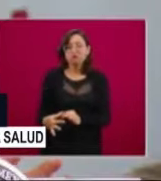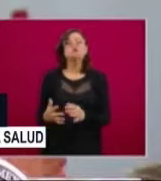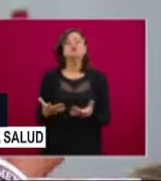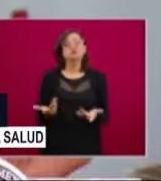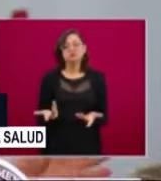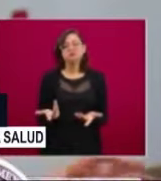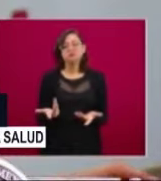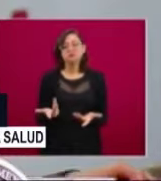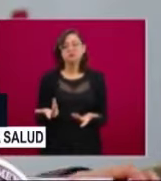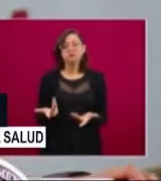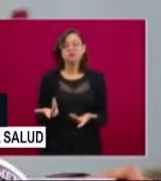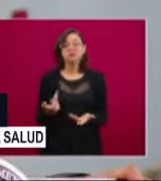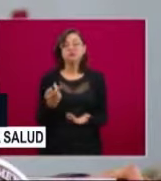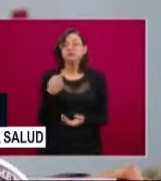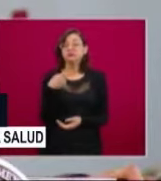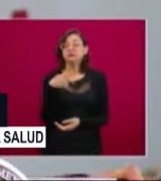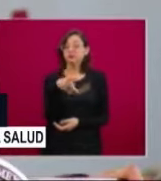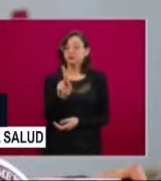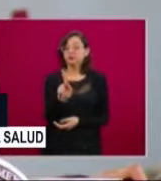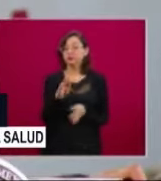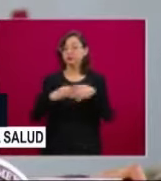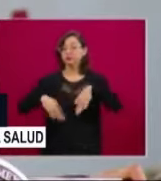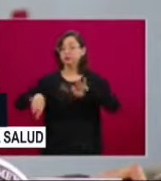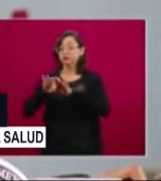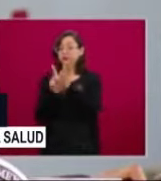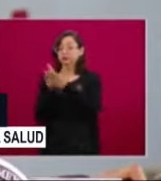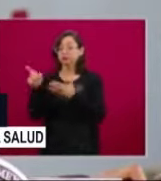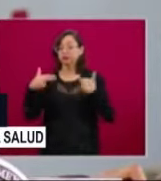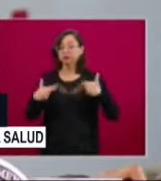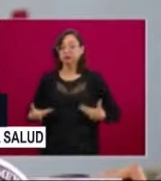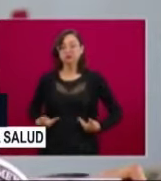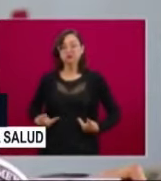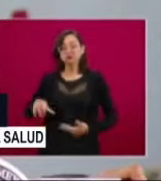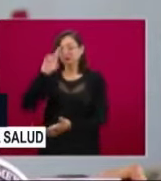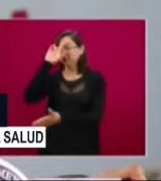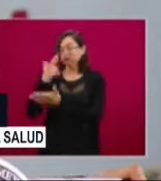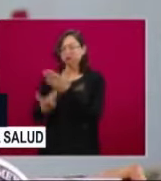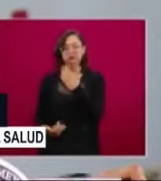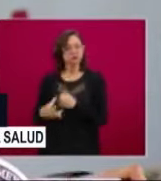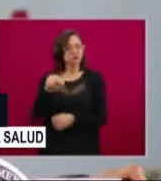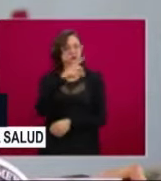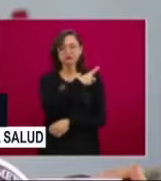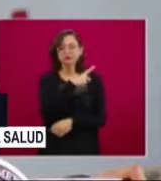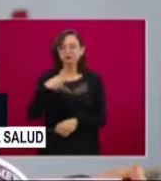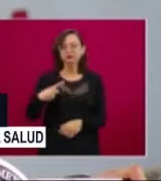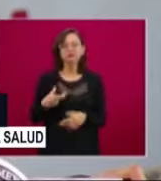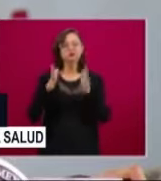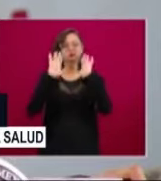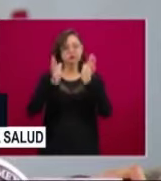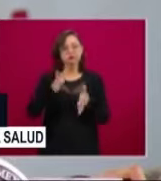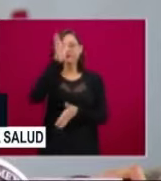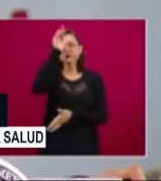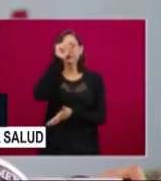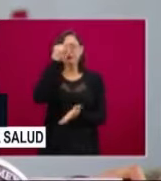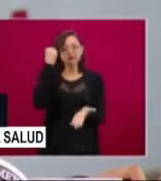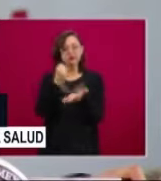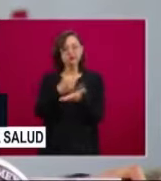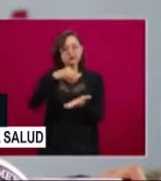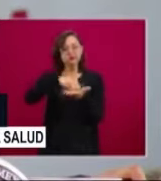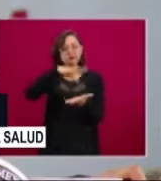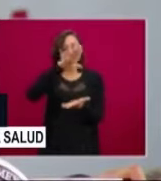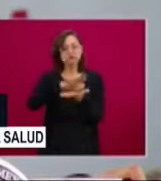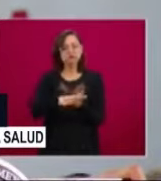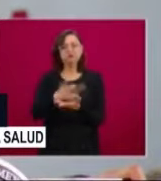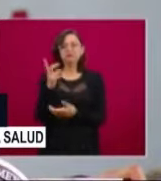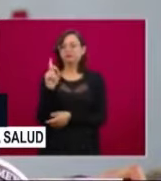arriba de 25.000 personas infectadas tenemos varias estimaciones de momento las hicimos